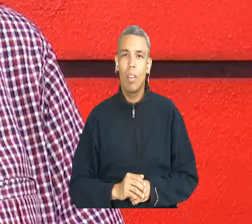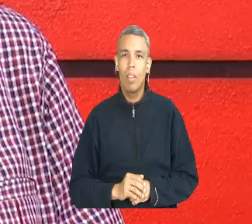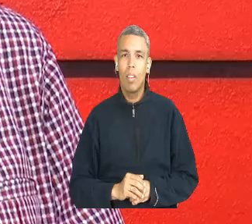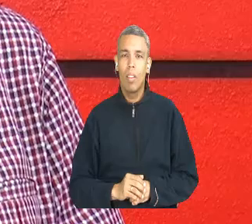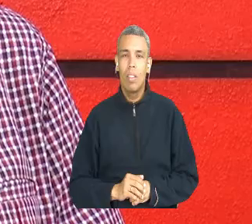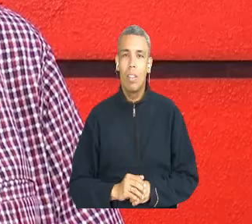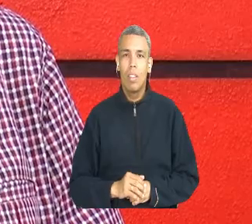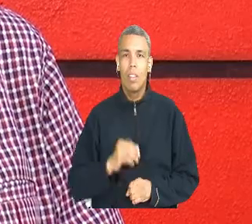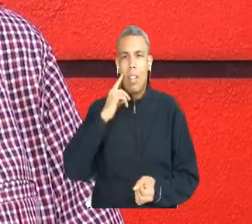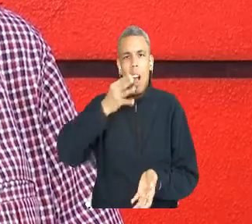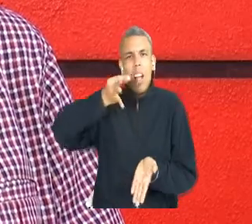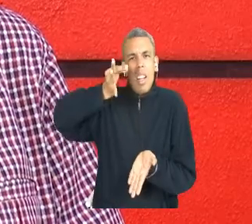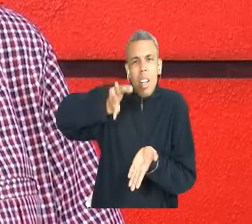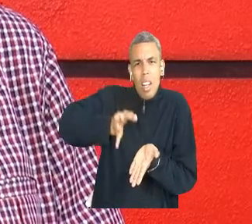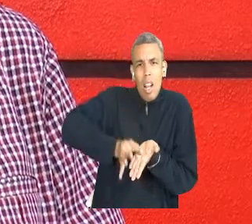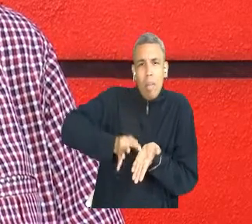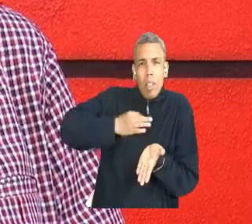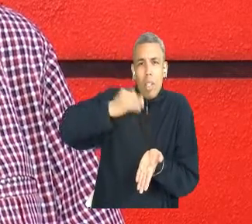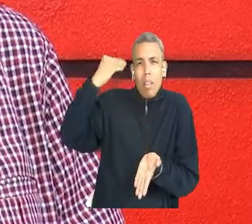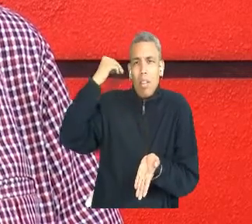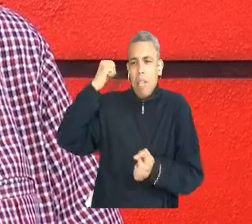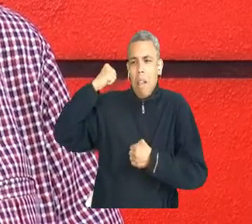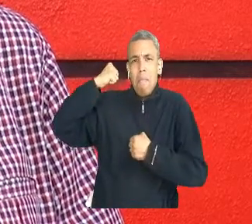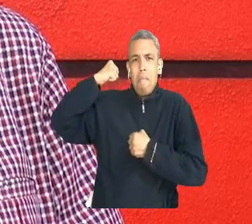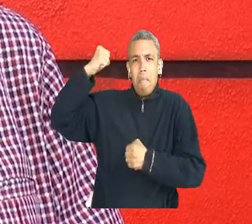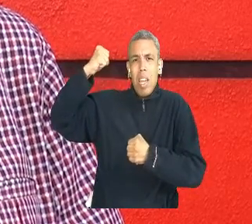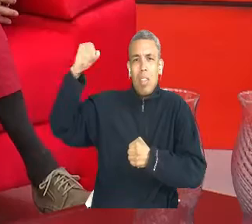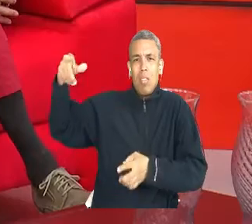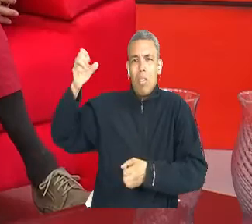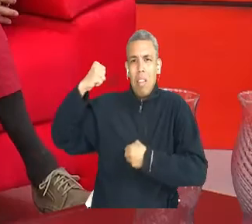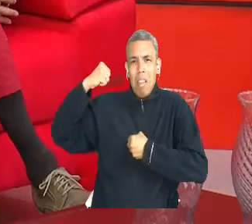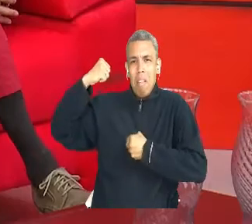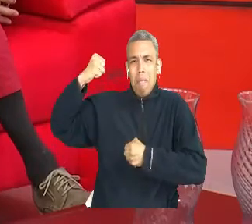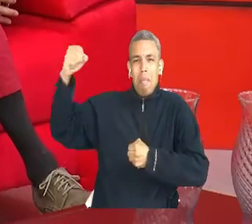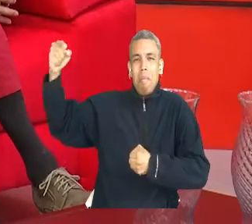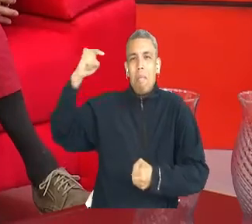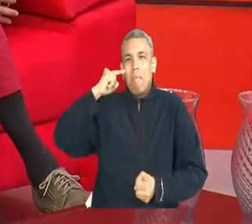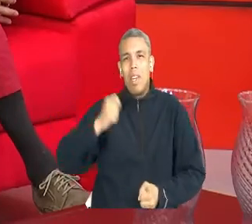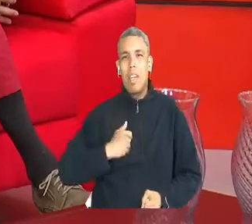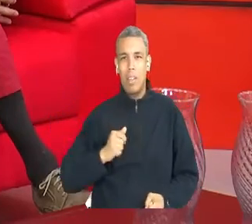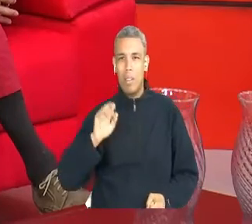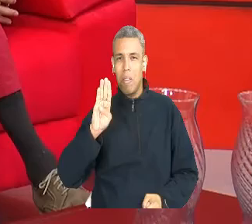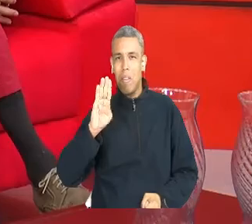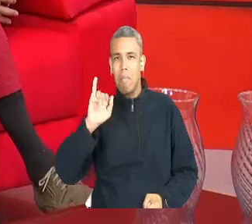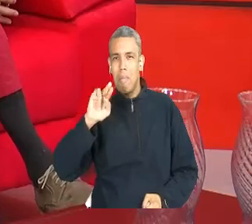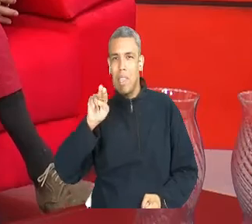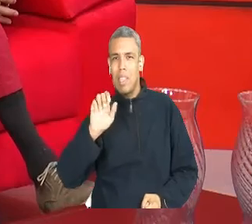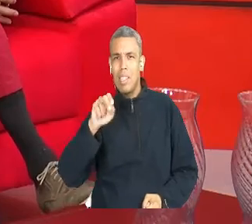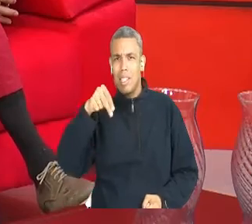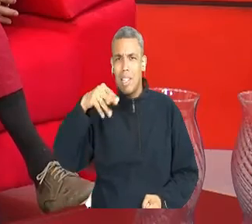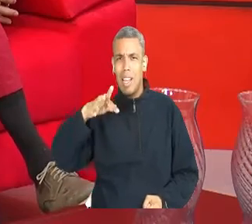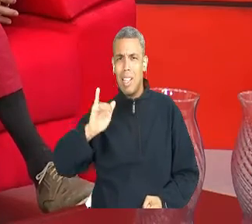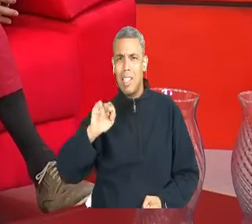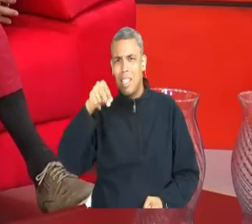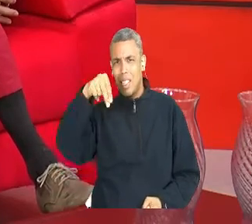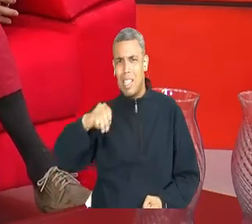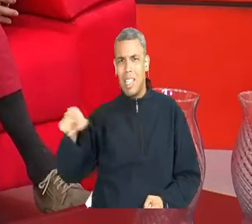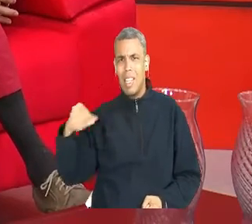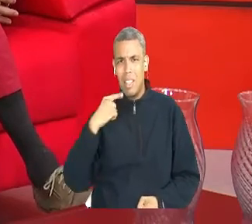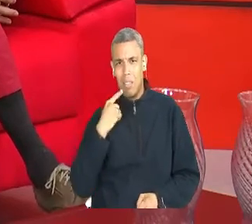cuál fue la capital del imperio bizantino constantinopla guau esa pregunta ya la había hecho anteriormente y